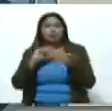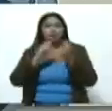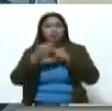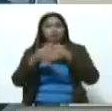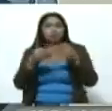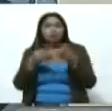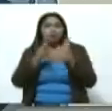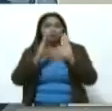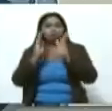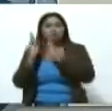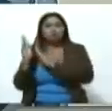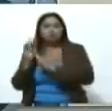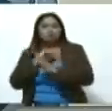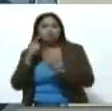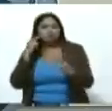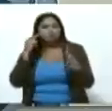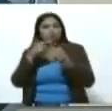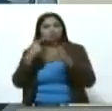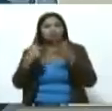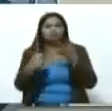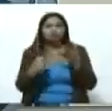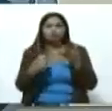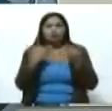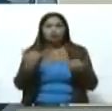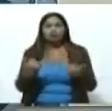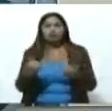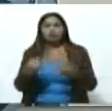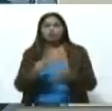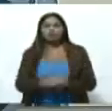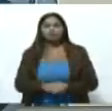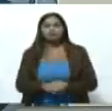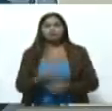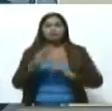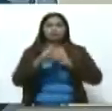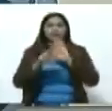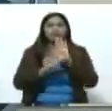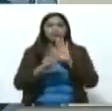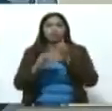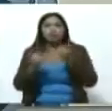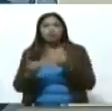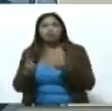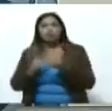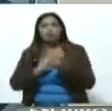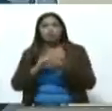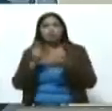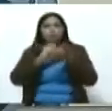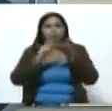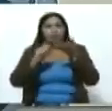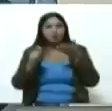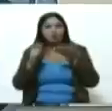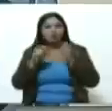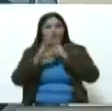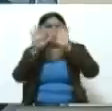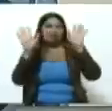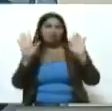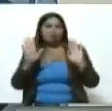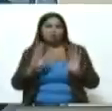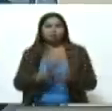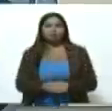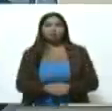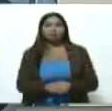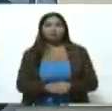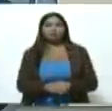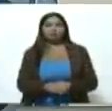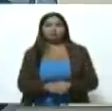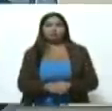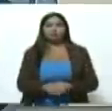estructurales, hemos dictado una serie de lineamientos e instrucciones por escrito, obviamente, compiladas